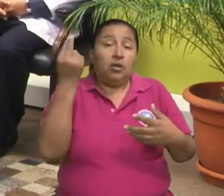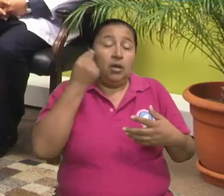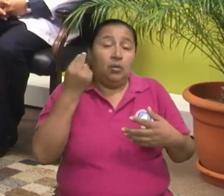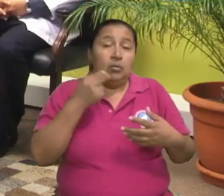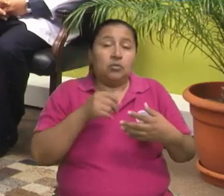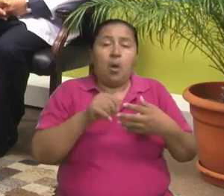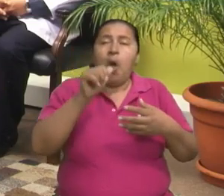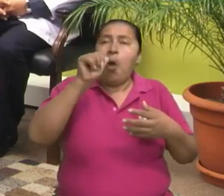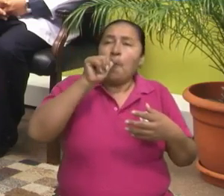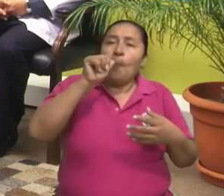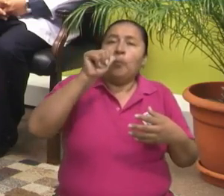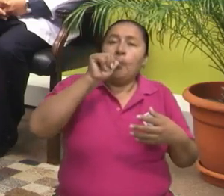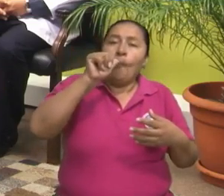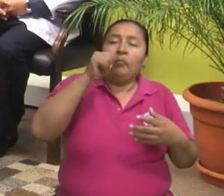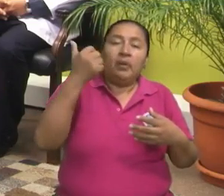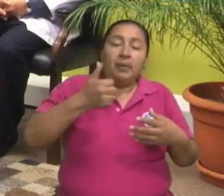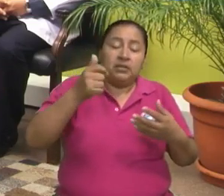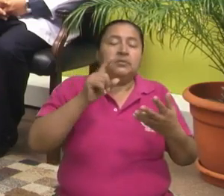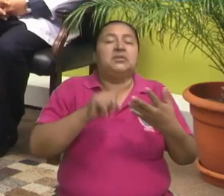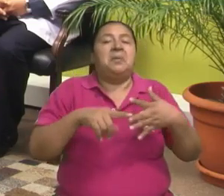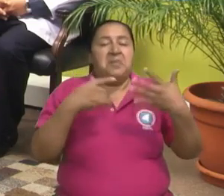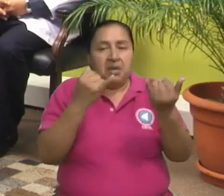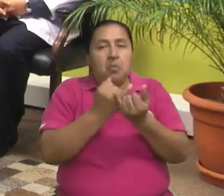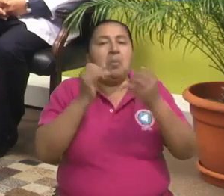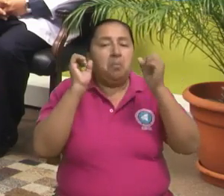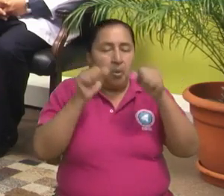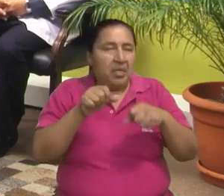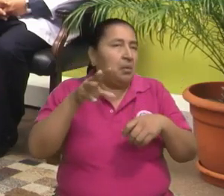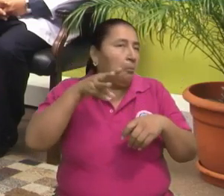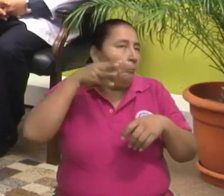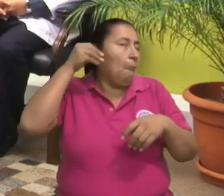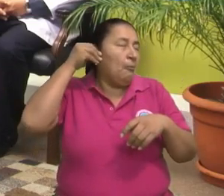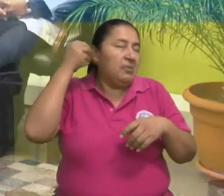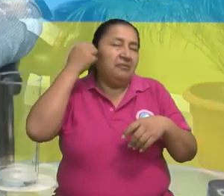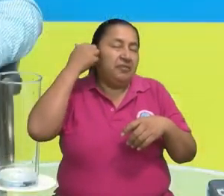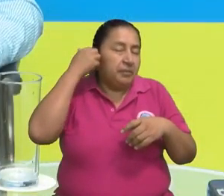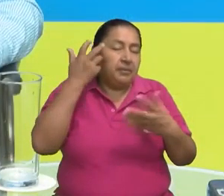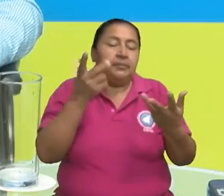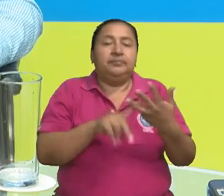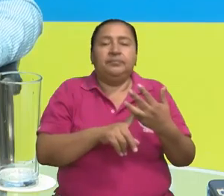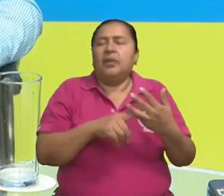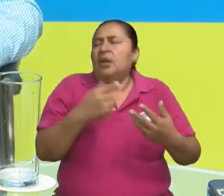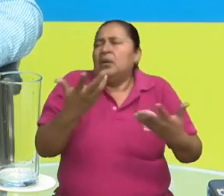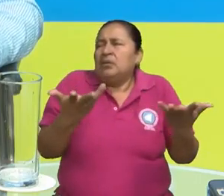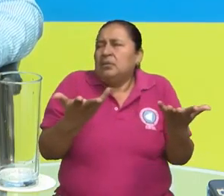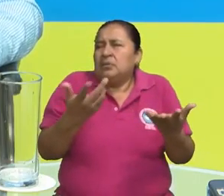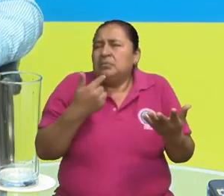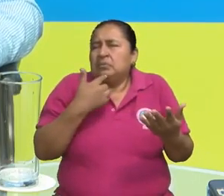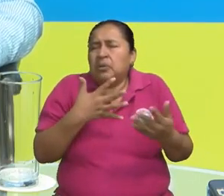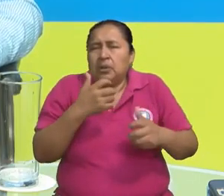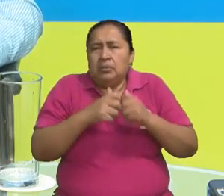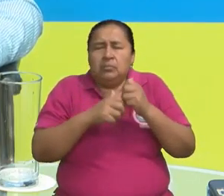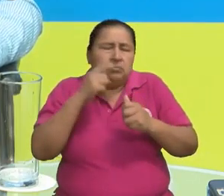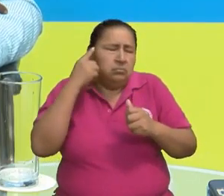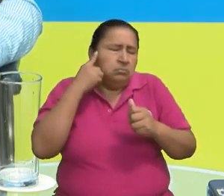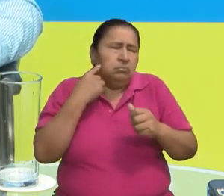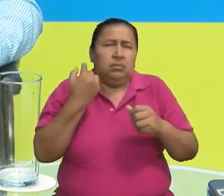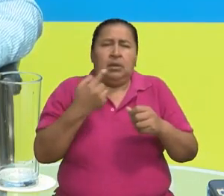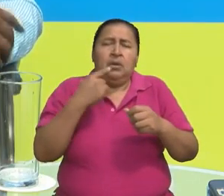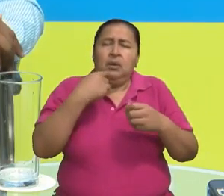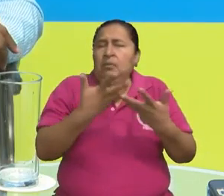biberones también esté expuesto a la infección en el oído a qué tipo a qué parte de los doctores porque